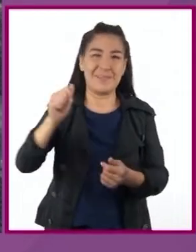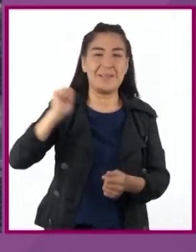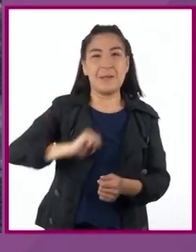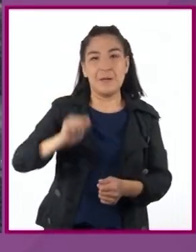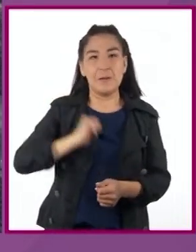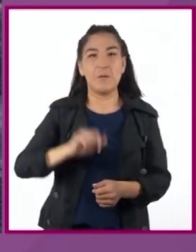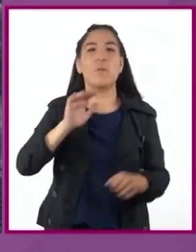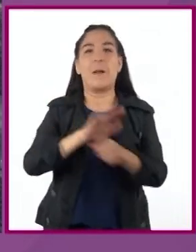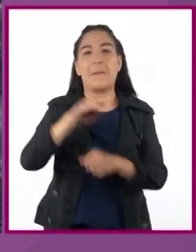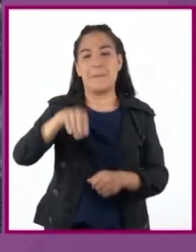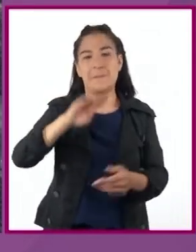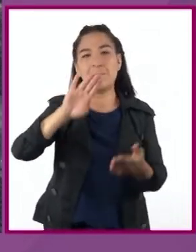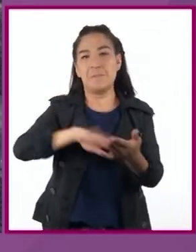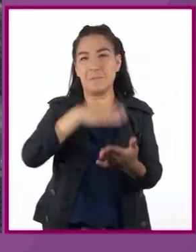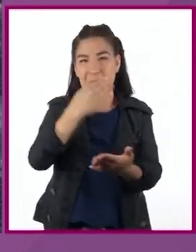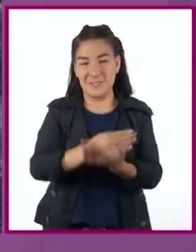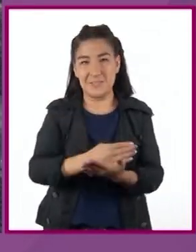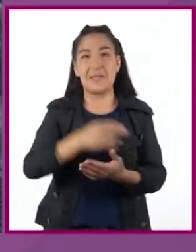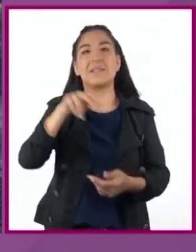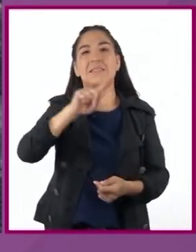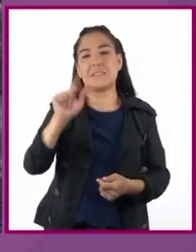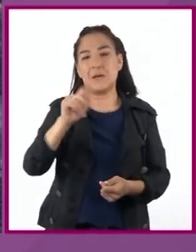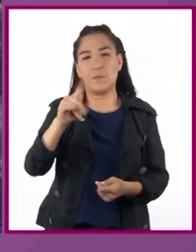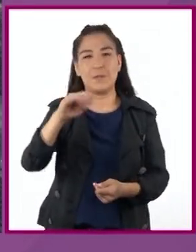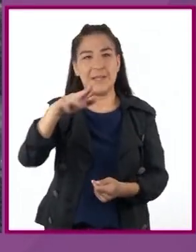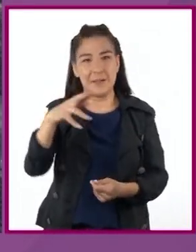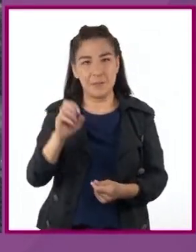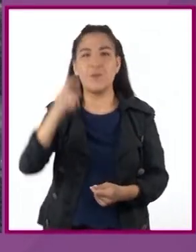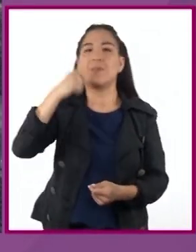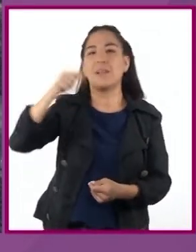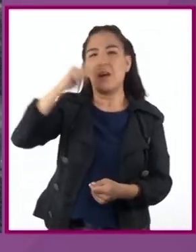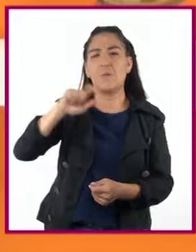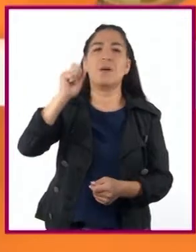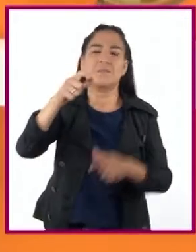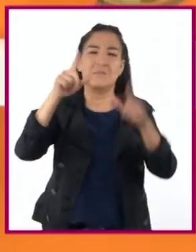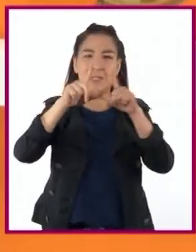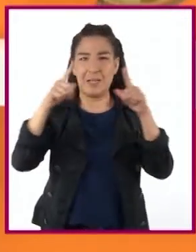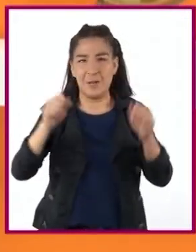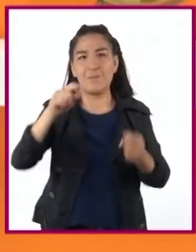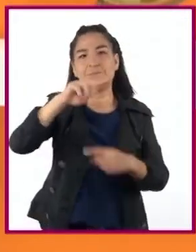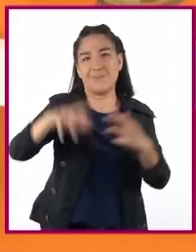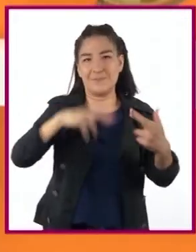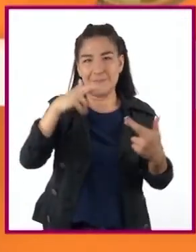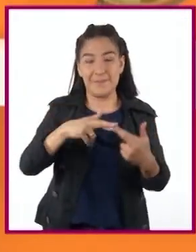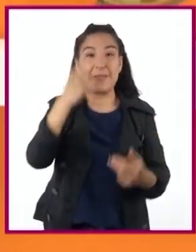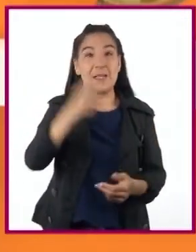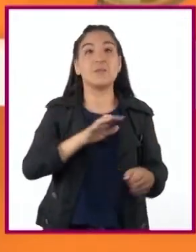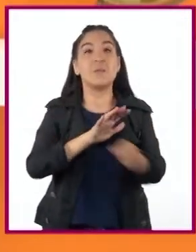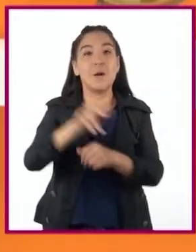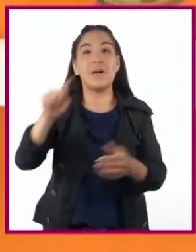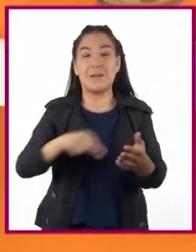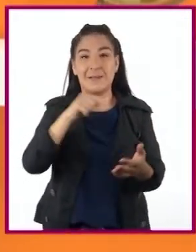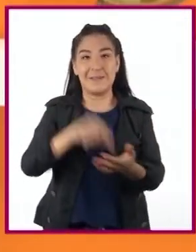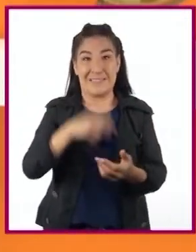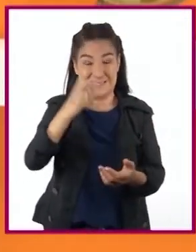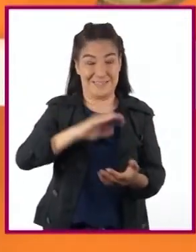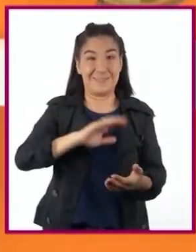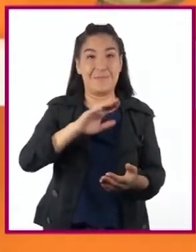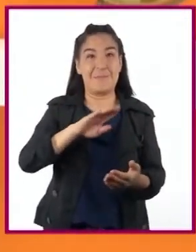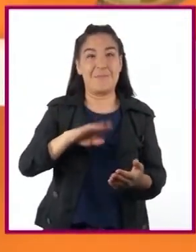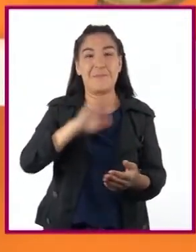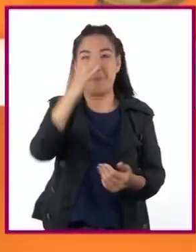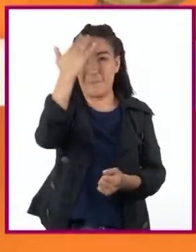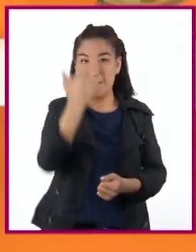hablaba mixteco, zapoteco, náhuatl y demás lenguas de la región. Incluso en lo que se denomina área maya,